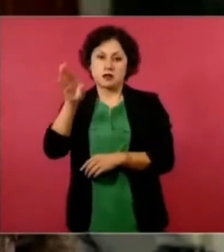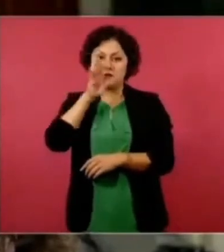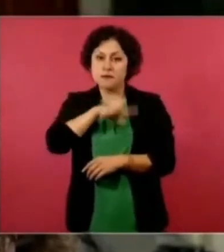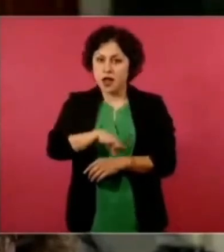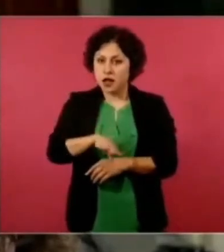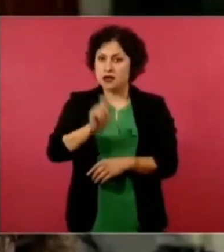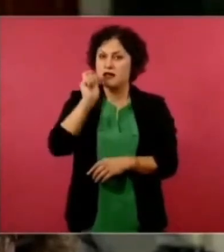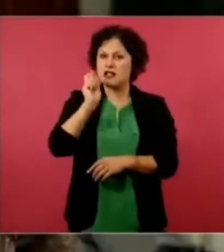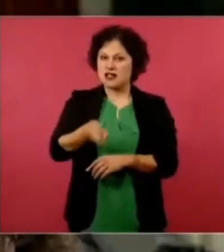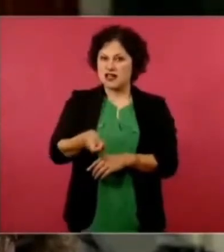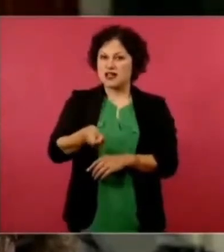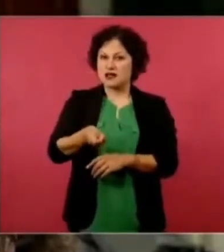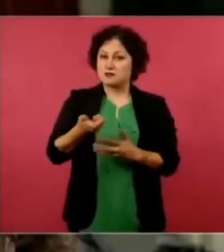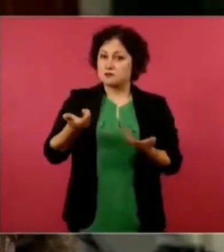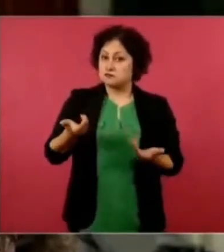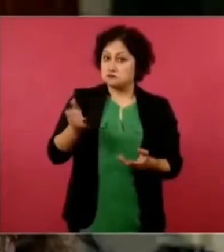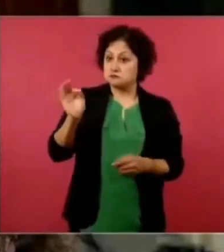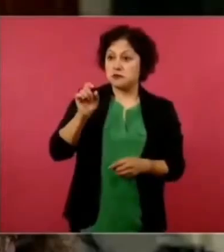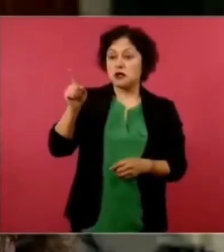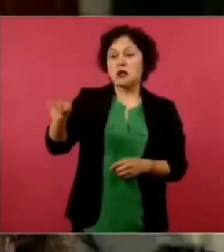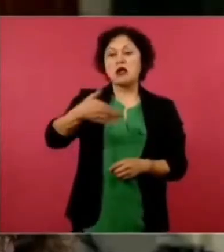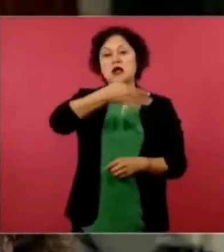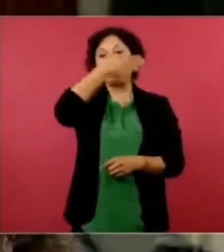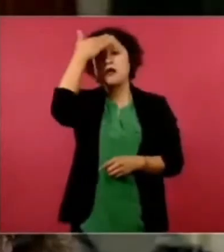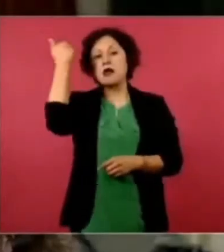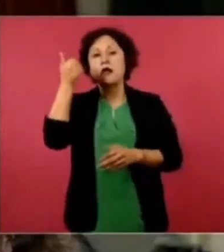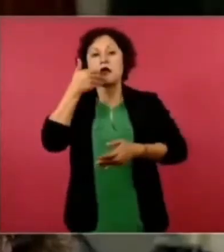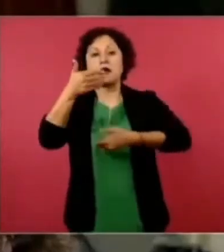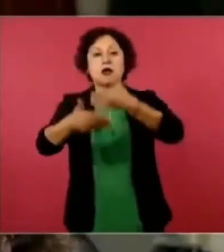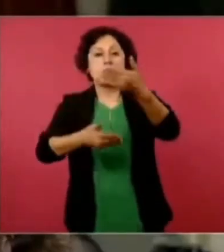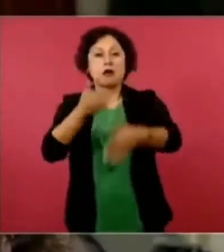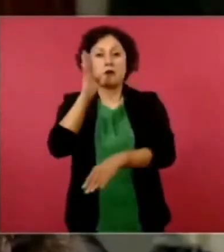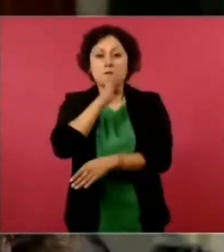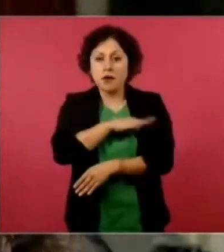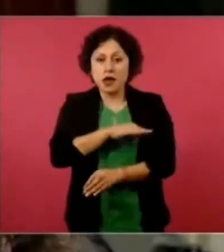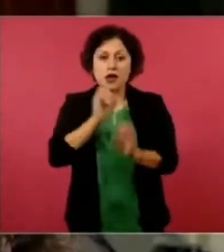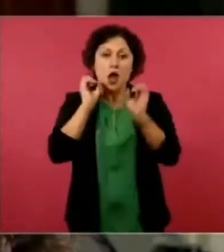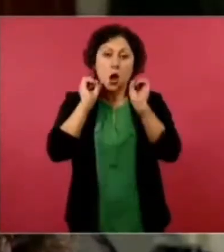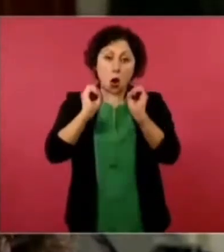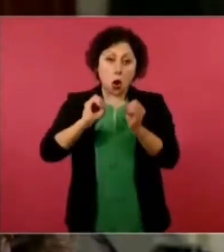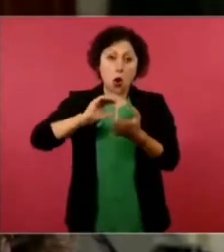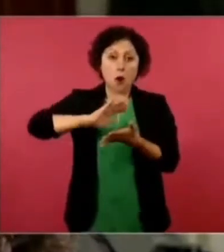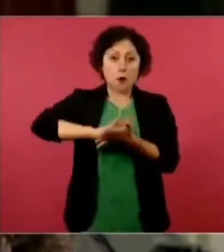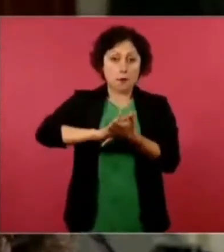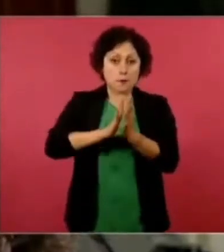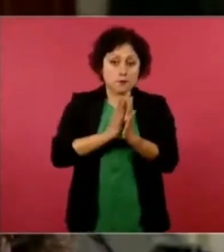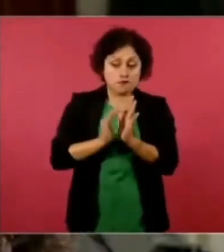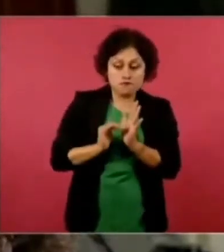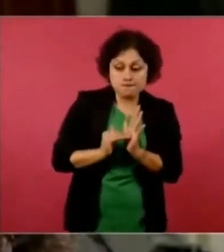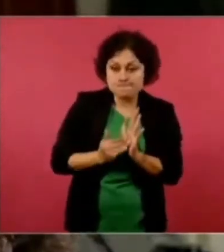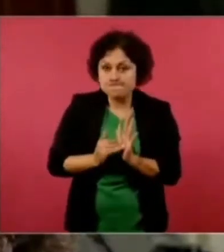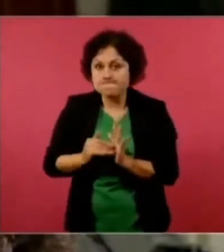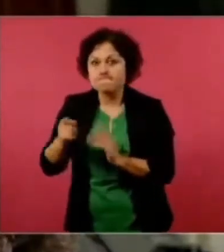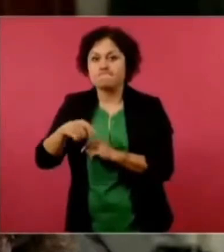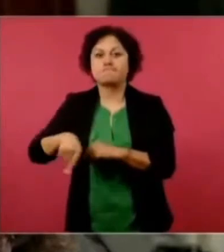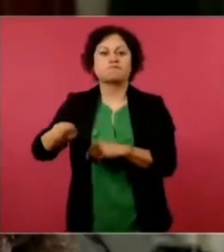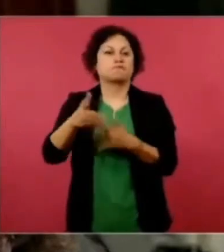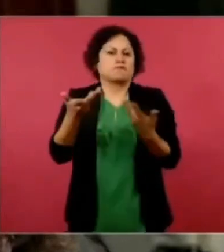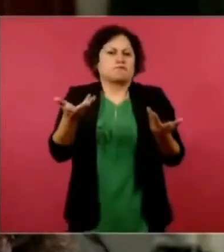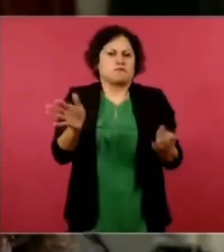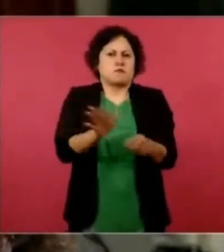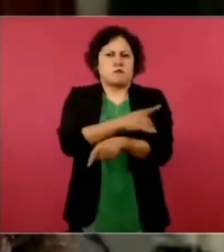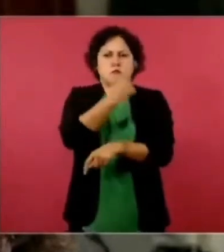o contubernio, porque ¿cómo es posible que todos estos casos ya estén